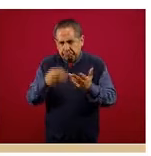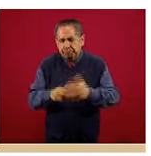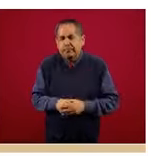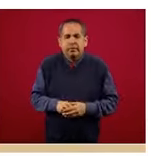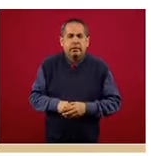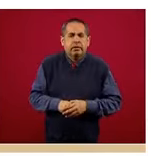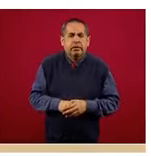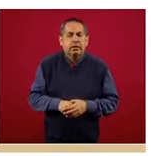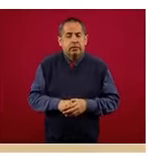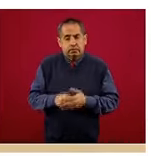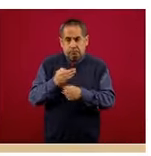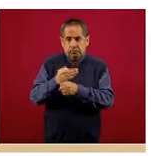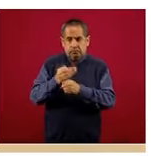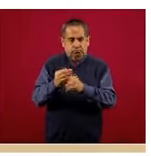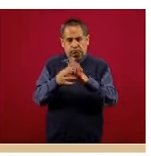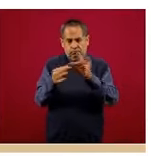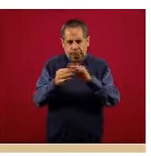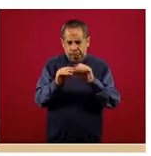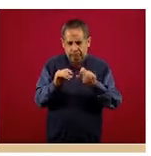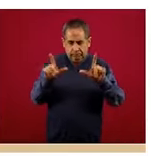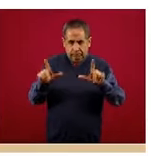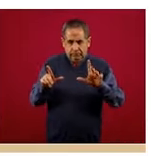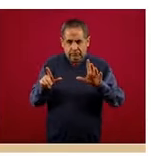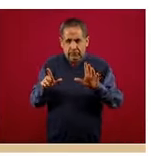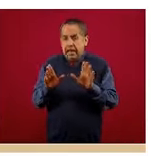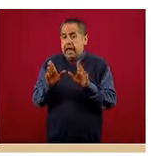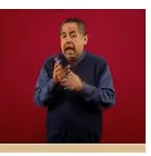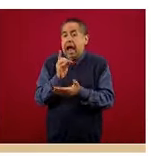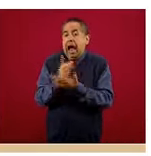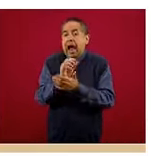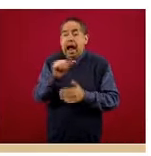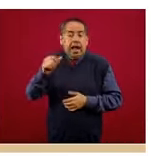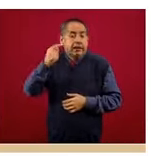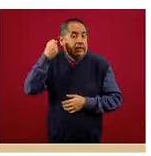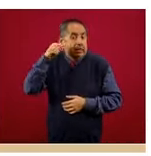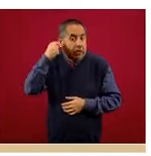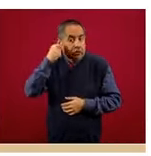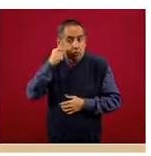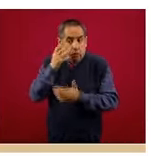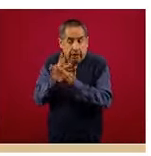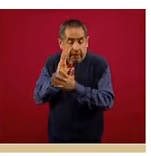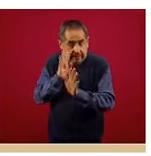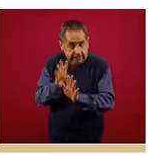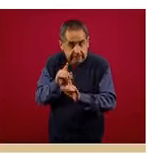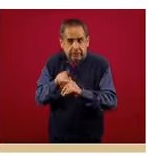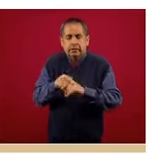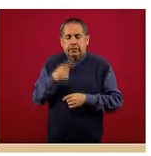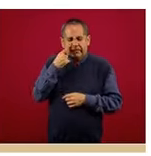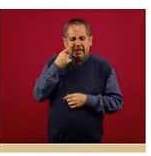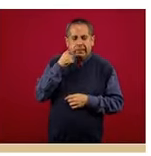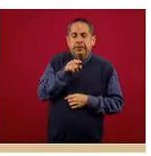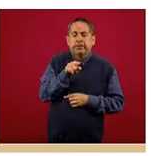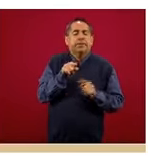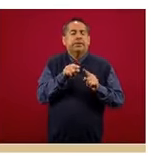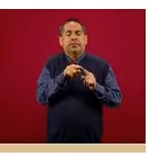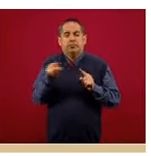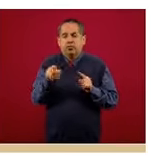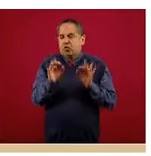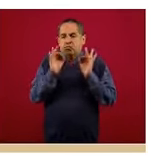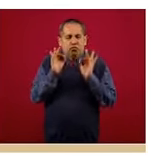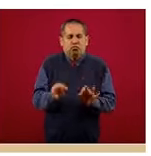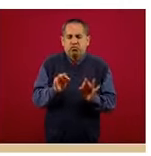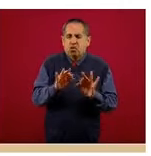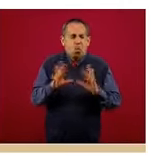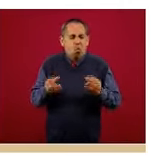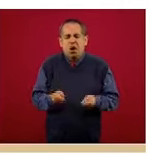de explicar, pero ahora está solamente con los datos de Tabasco. En el caso, o en la línea, perdón, de casos